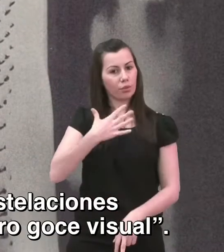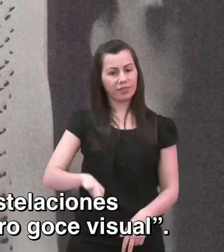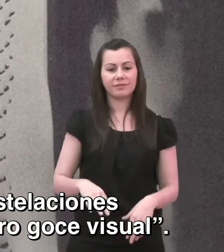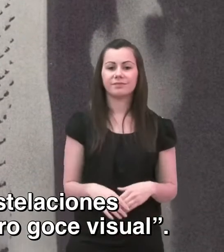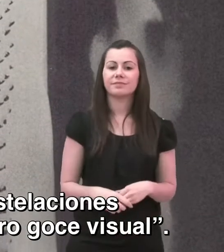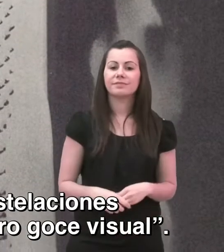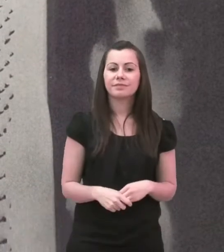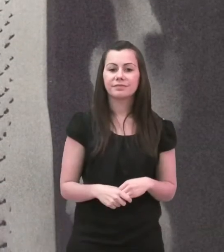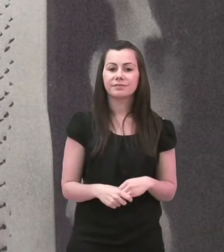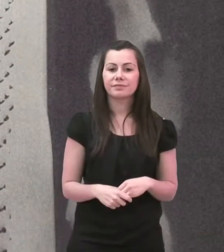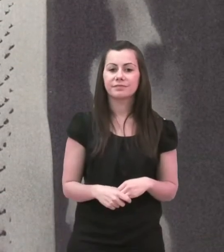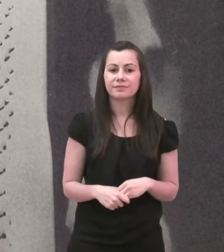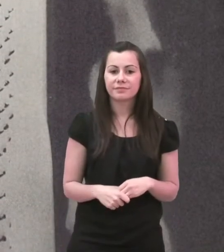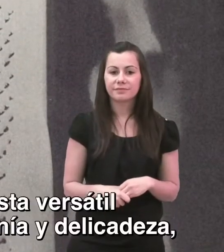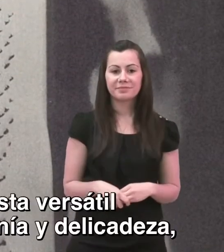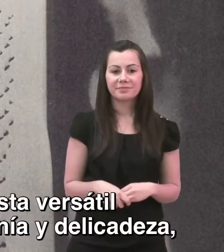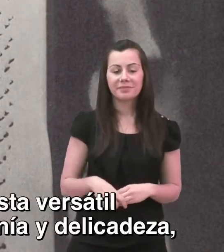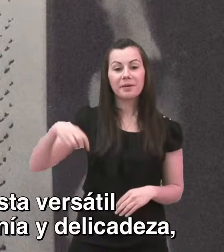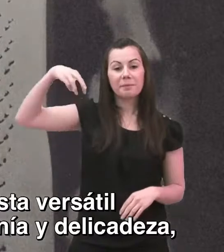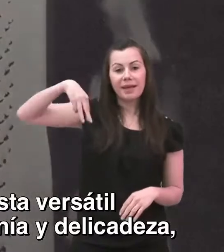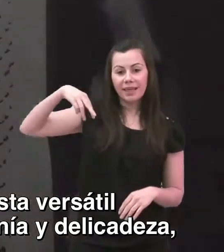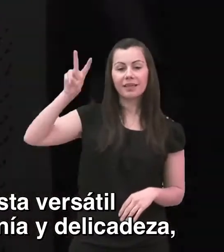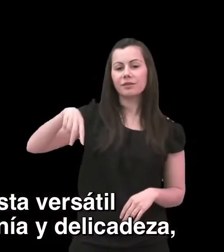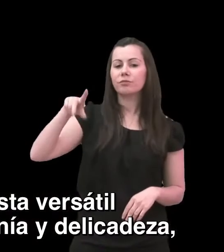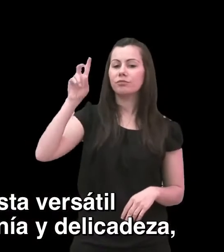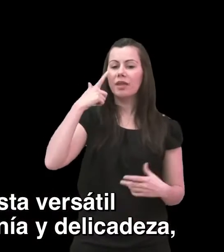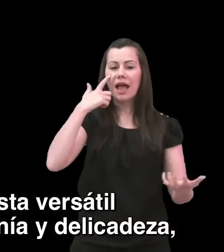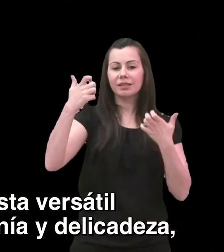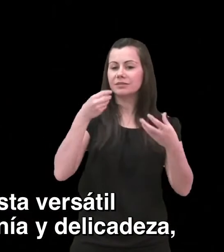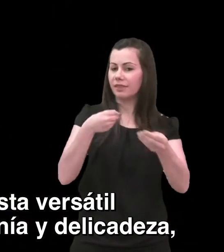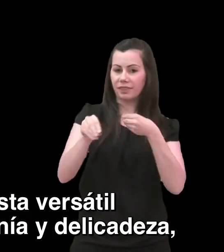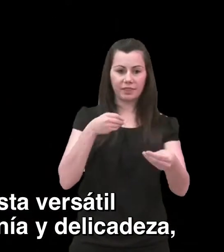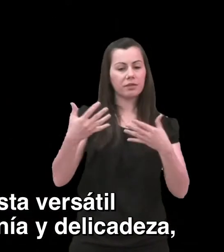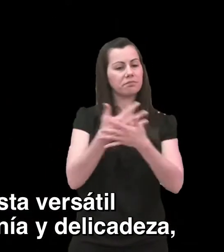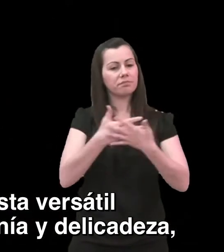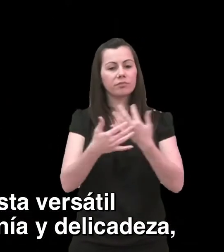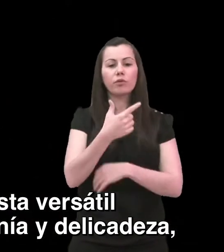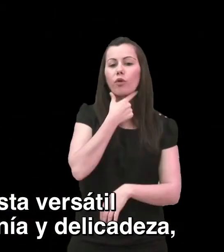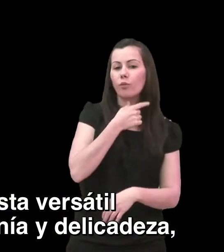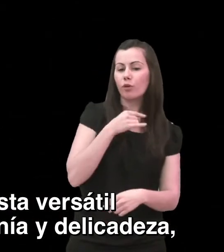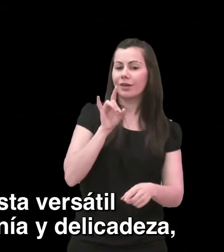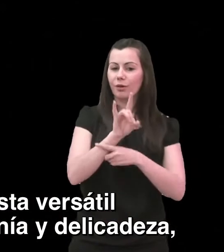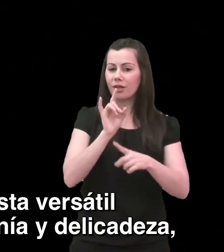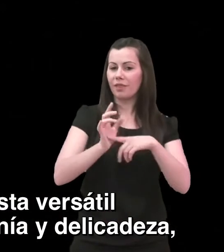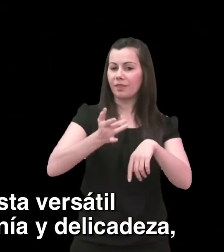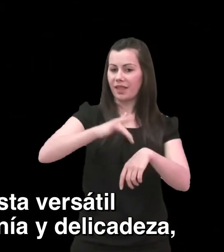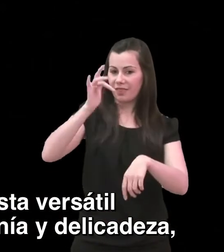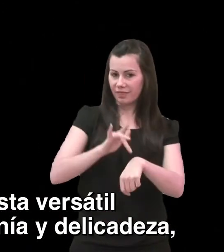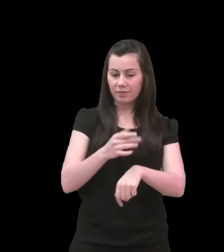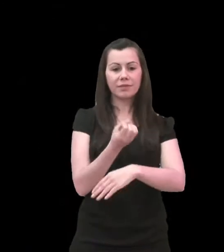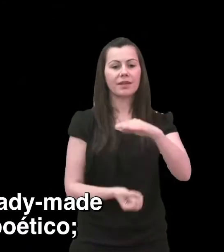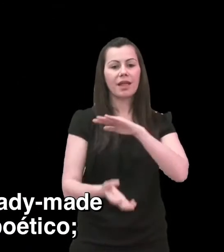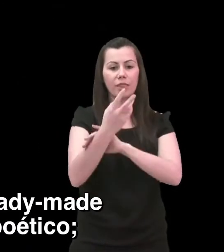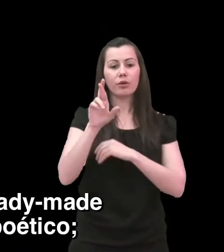para nuestro goce visual». Man Ray es el artista versátil que conjuga humor, ironía y